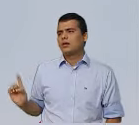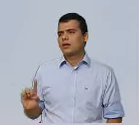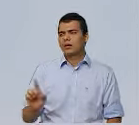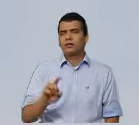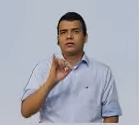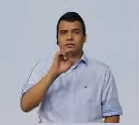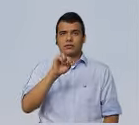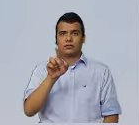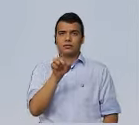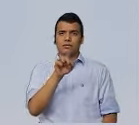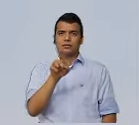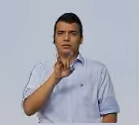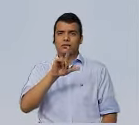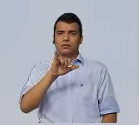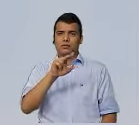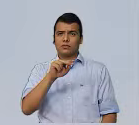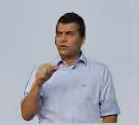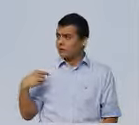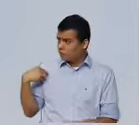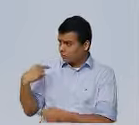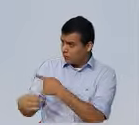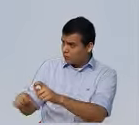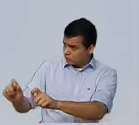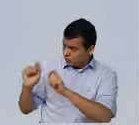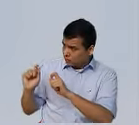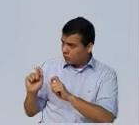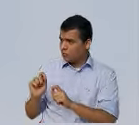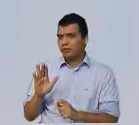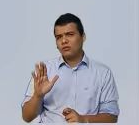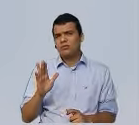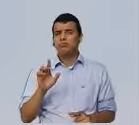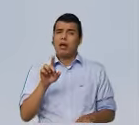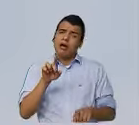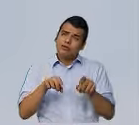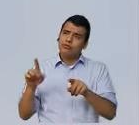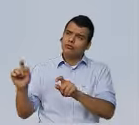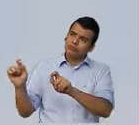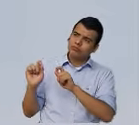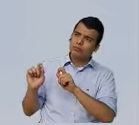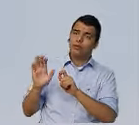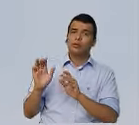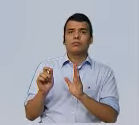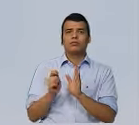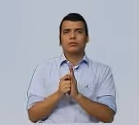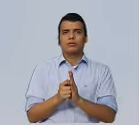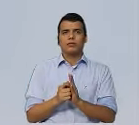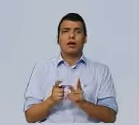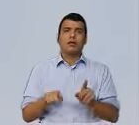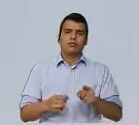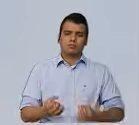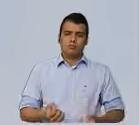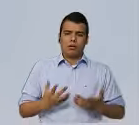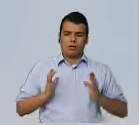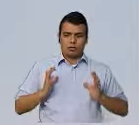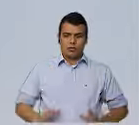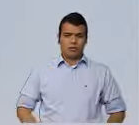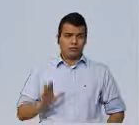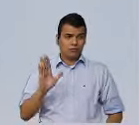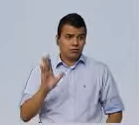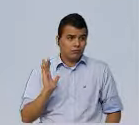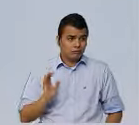genético? Tiene un factor hereditario, pero más que hereditario también es autoinmune. O sea, autoinmune hace relación a que el